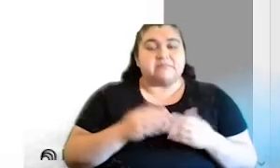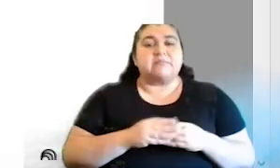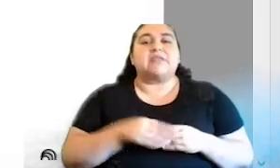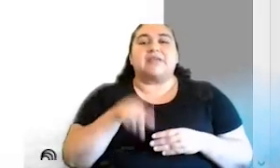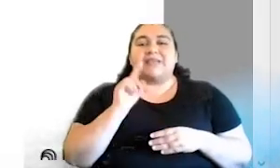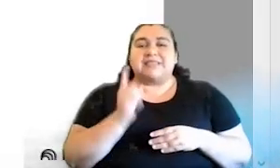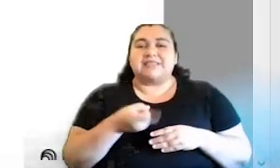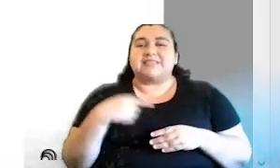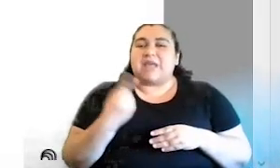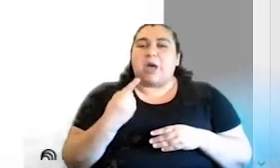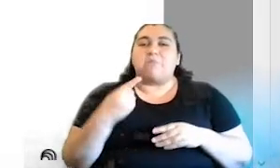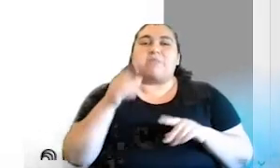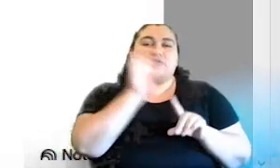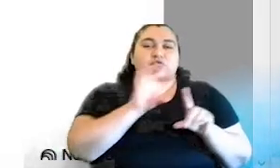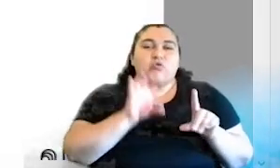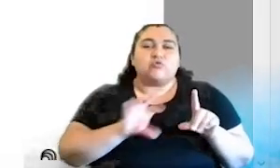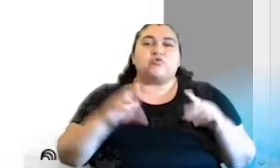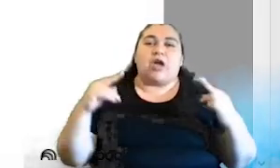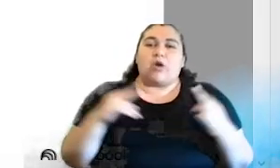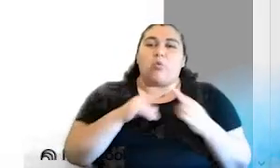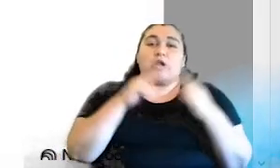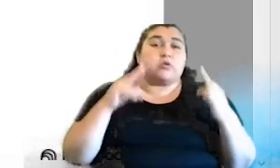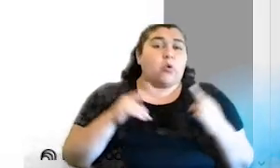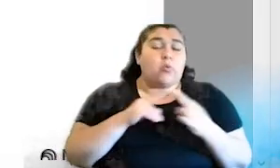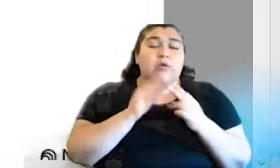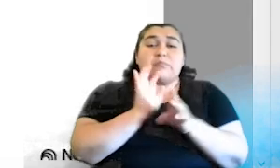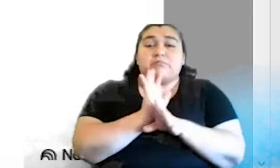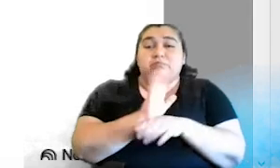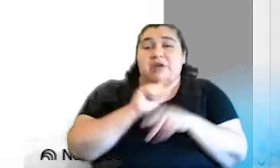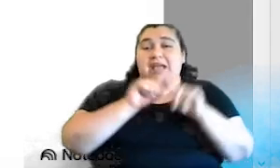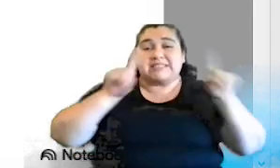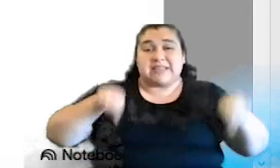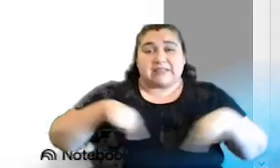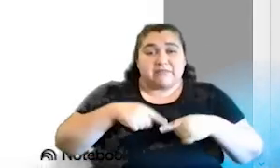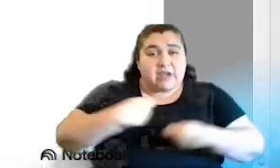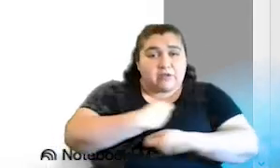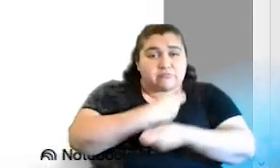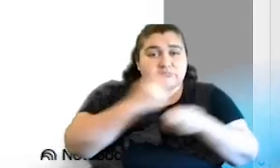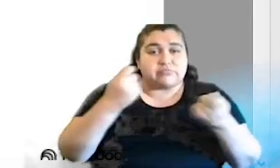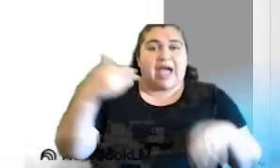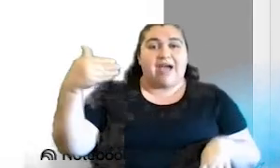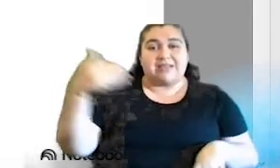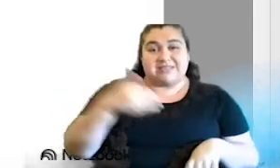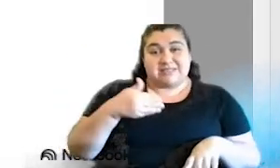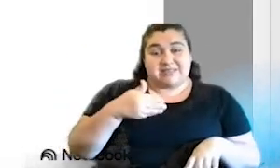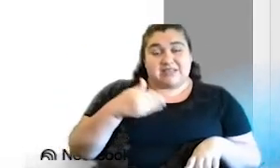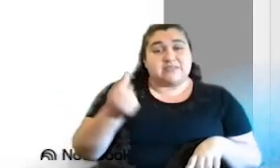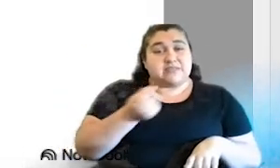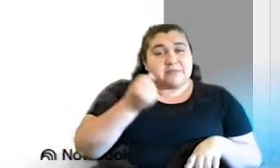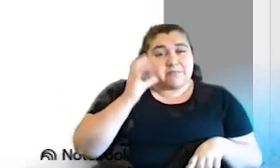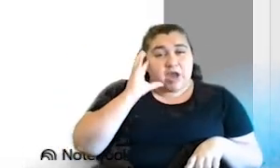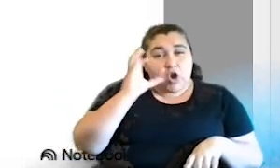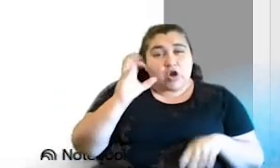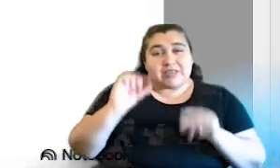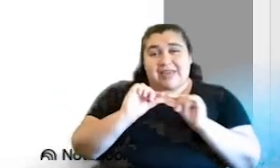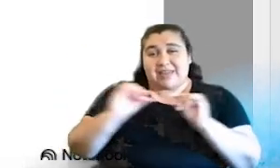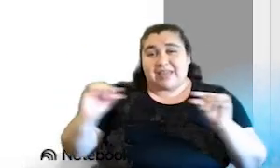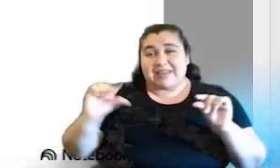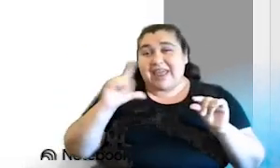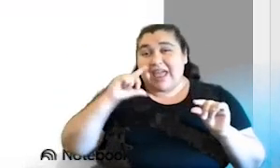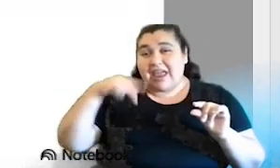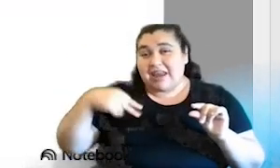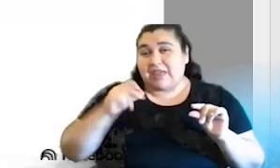en cada encuentro vamos a entregar certificados de asistencia, por lo que les pedimos que en el chat completen el link con sus